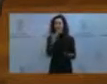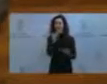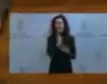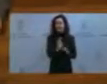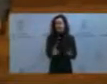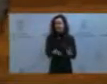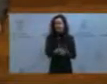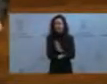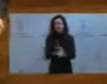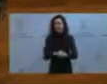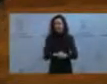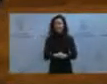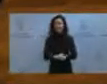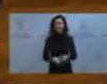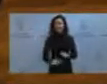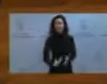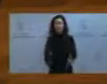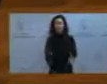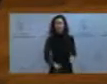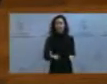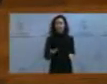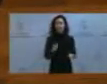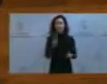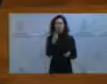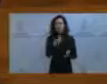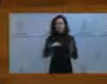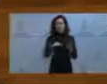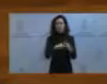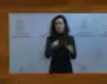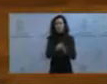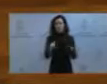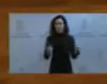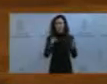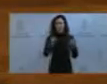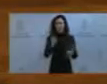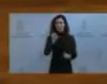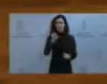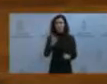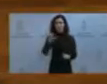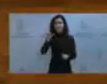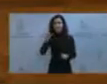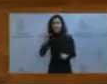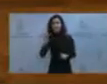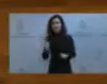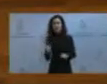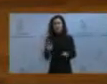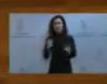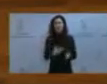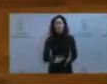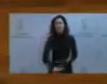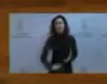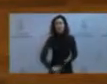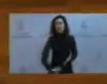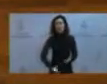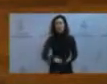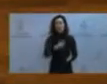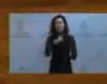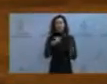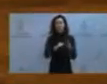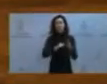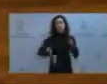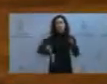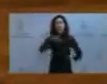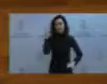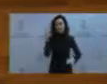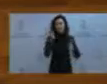planteo como ejemplo, el aborto. El aborto en 2016, el SESPA realizó más de 2.000 abortos, de los